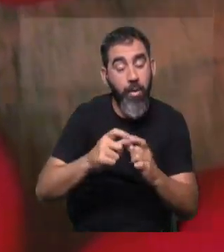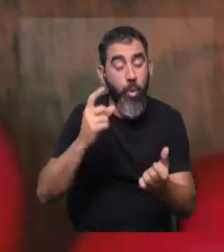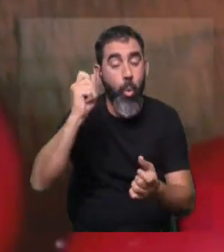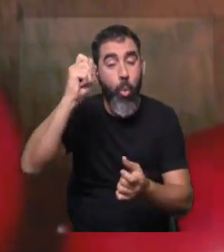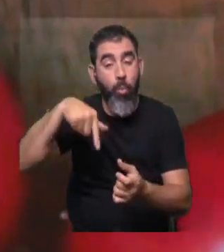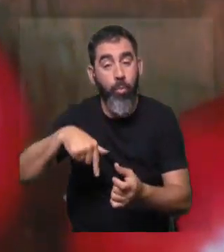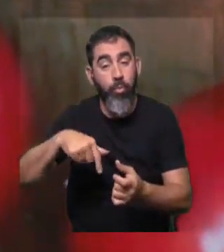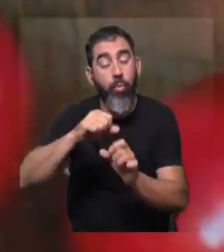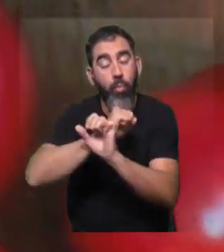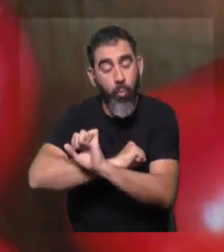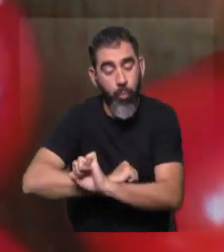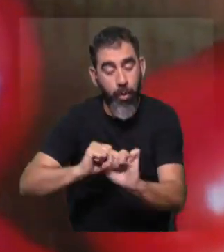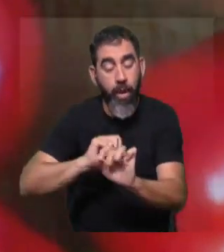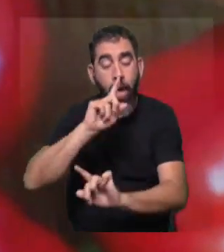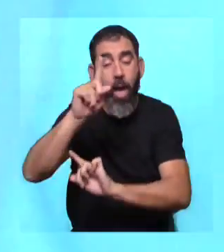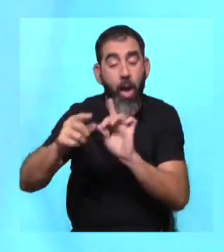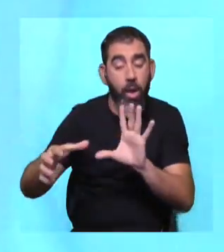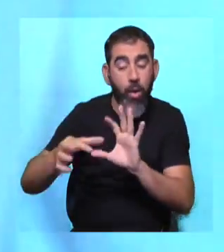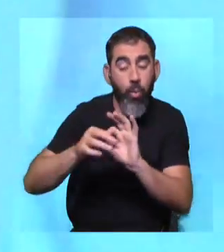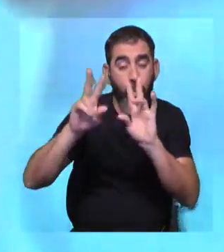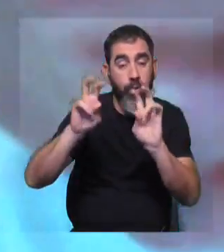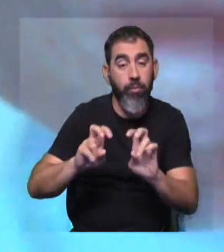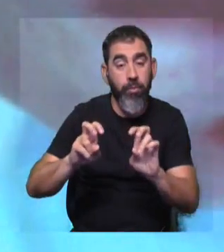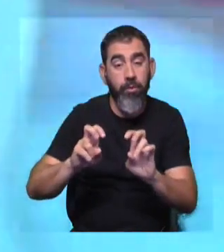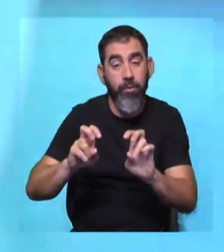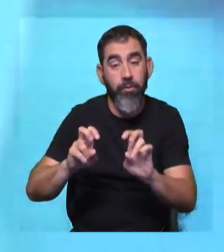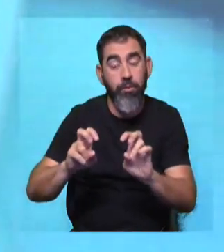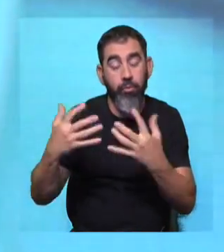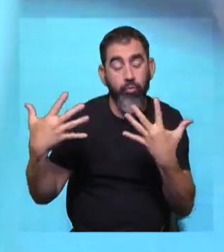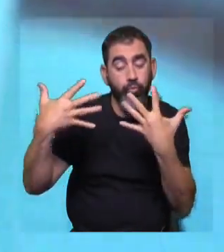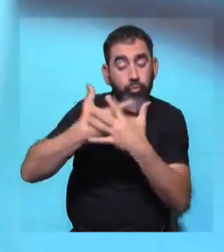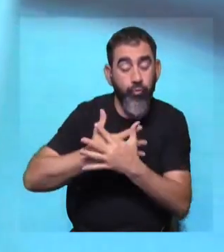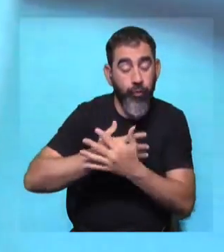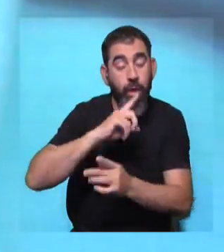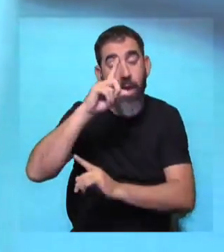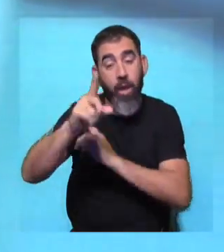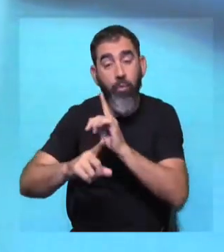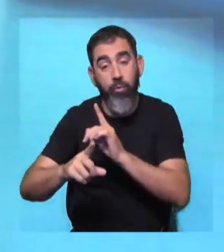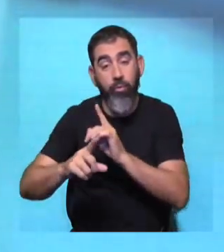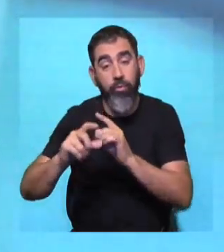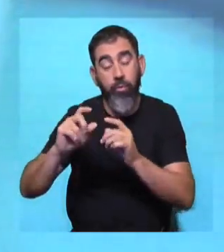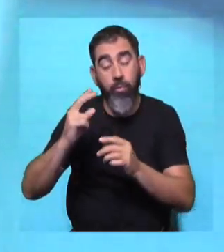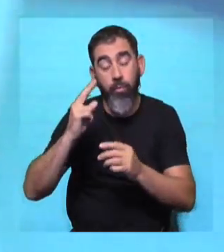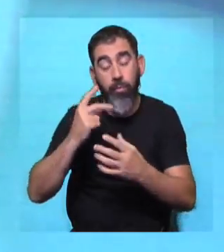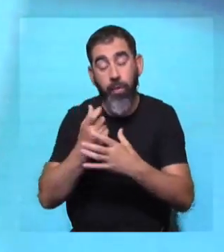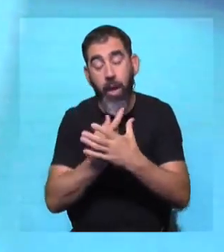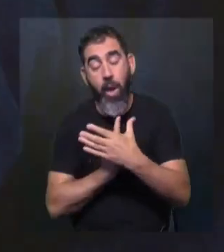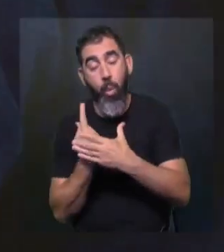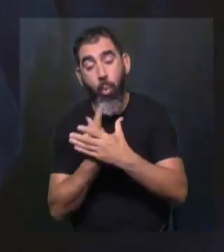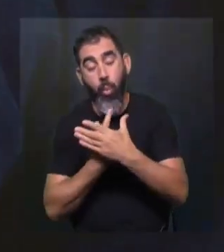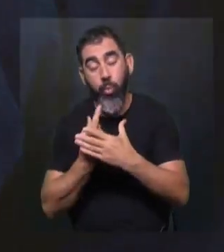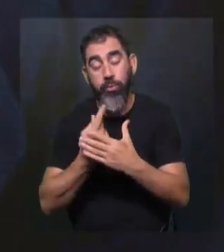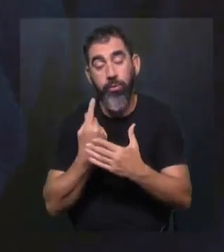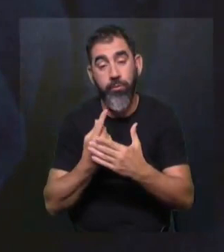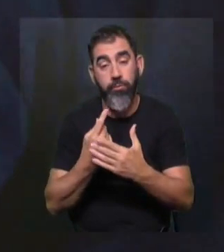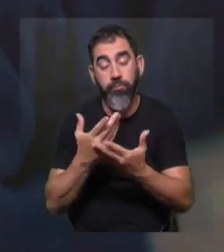o regular, pueden tener algún vínculo con quienes, bueno, sufren o transitan un trastorno del espectro autista. Así